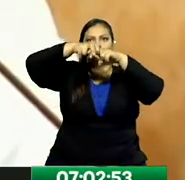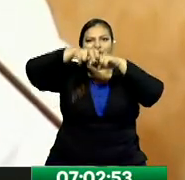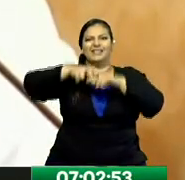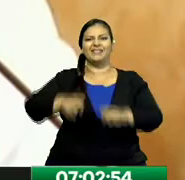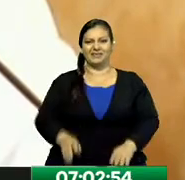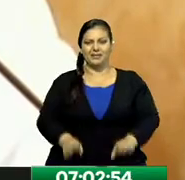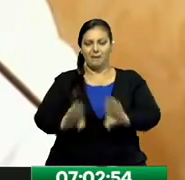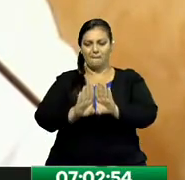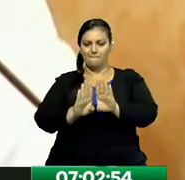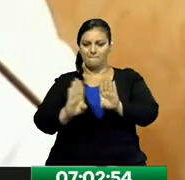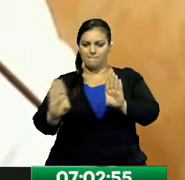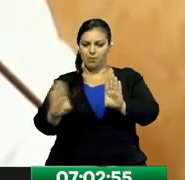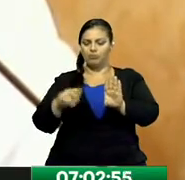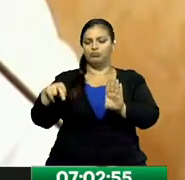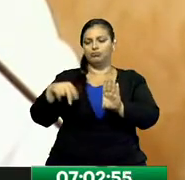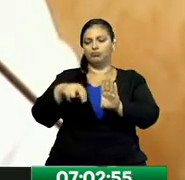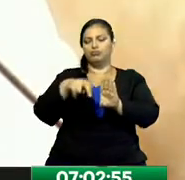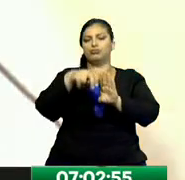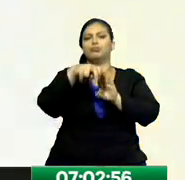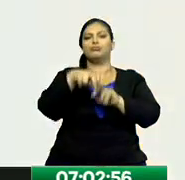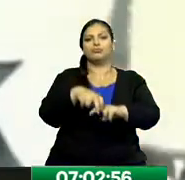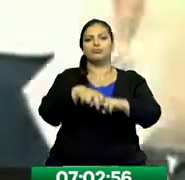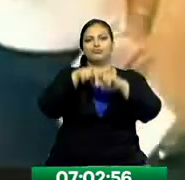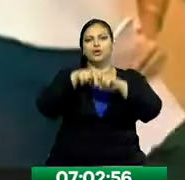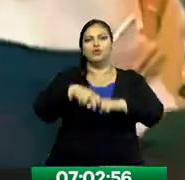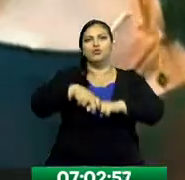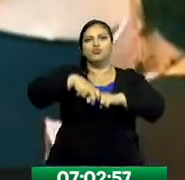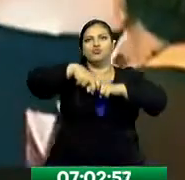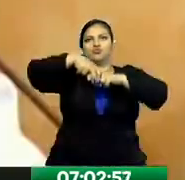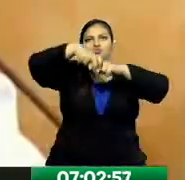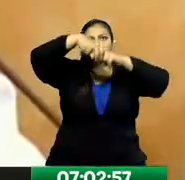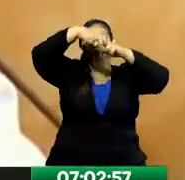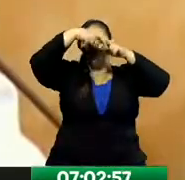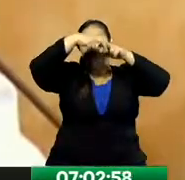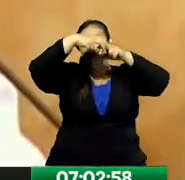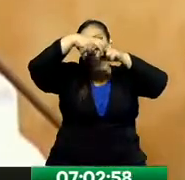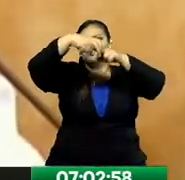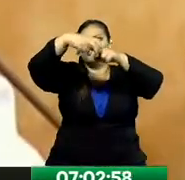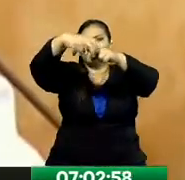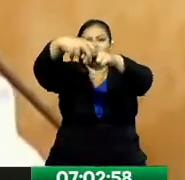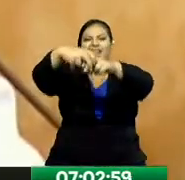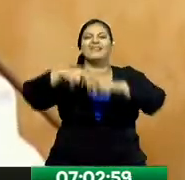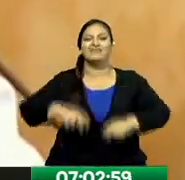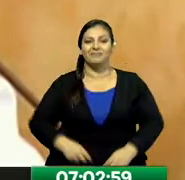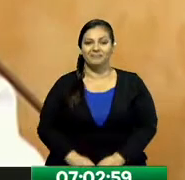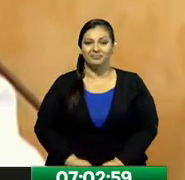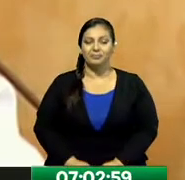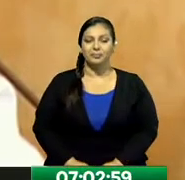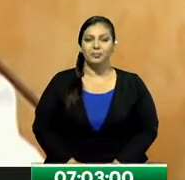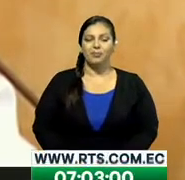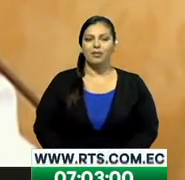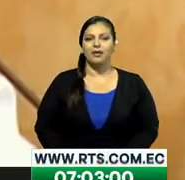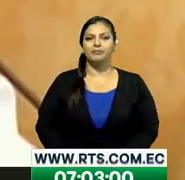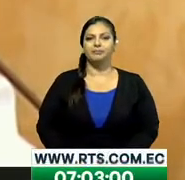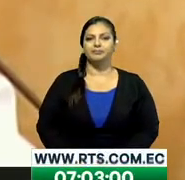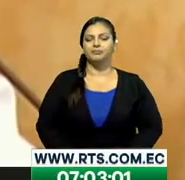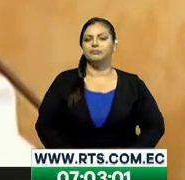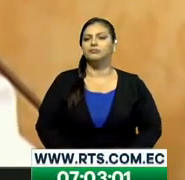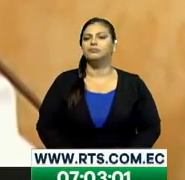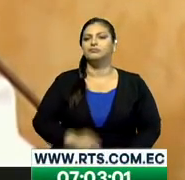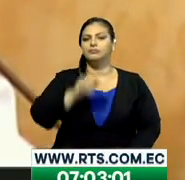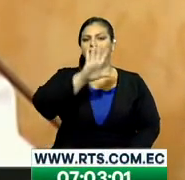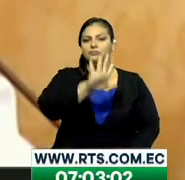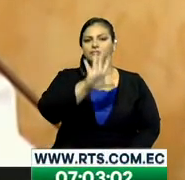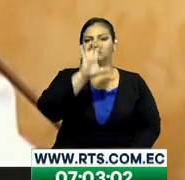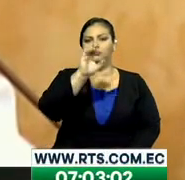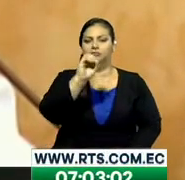paradas de la metrovía número 4. Además, 50.000 serán los créditos que